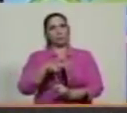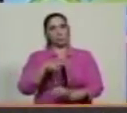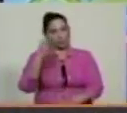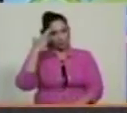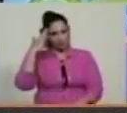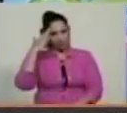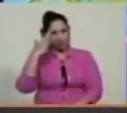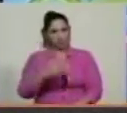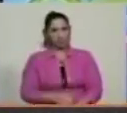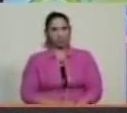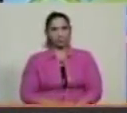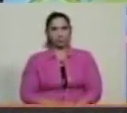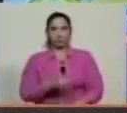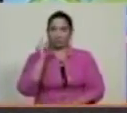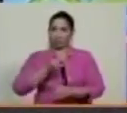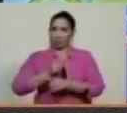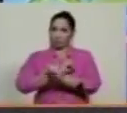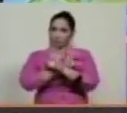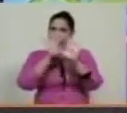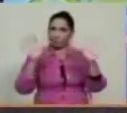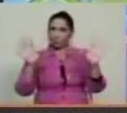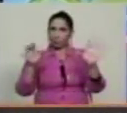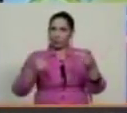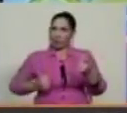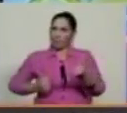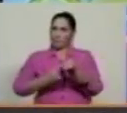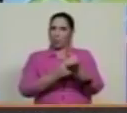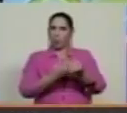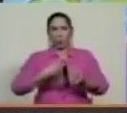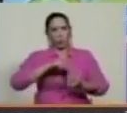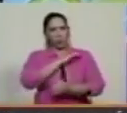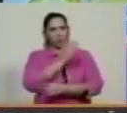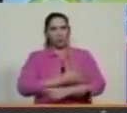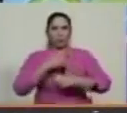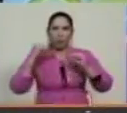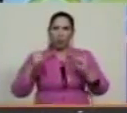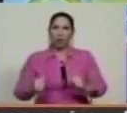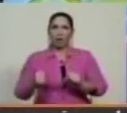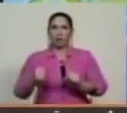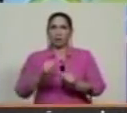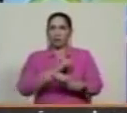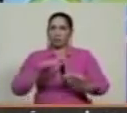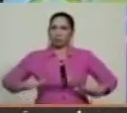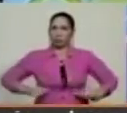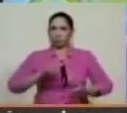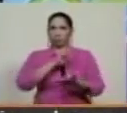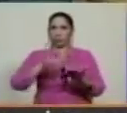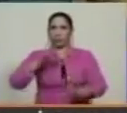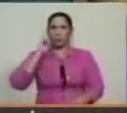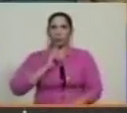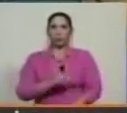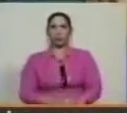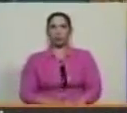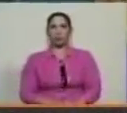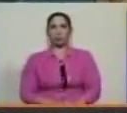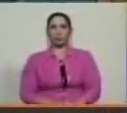Saben y deben tenerlo claro que cuentan con el apoyo de nuestra Fuerza Armada Nacional Bolivariana.